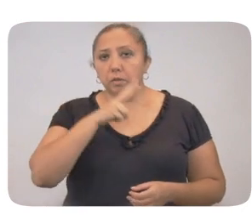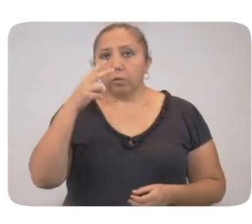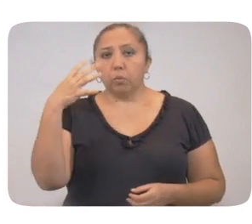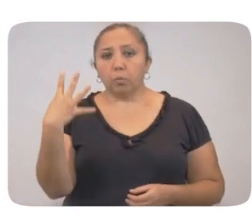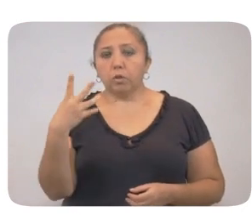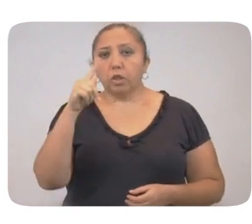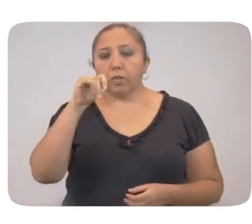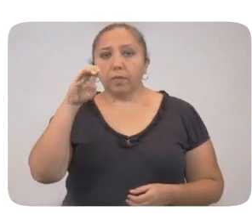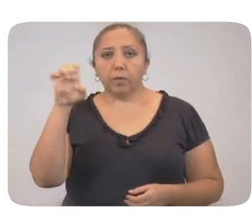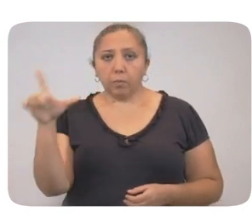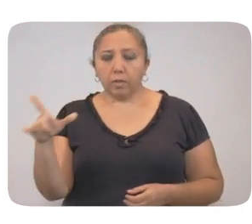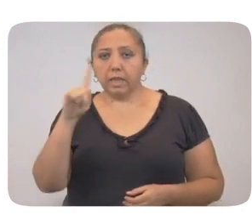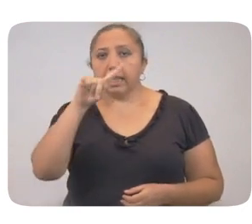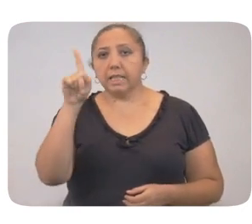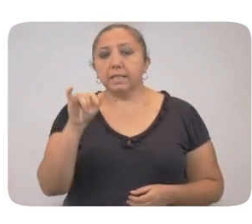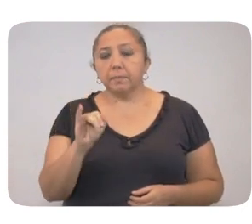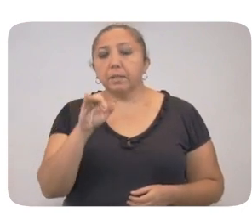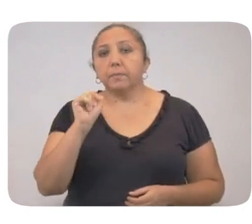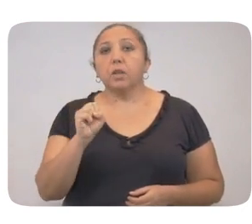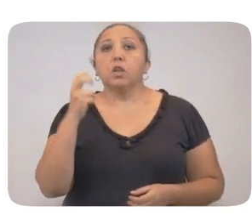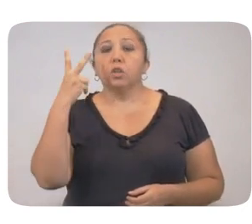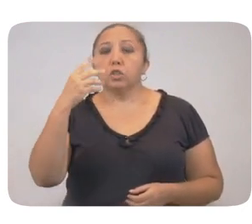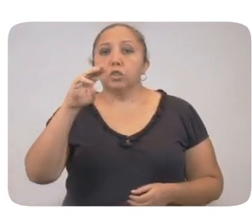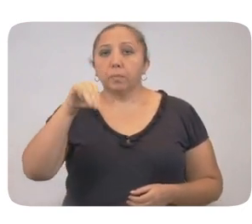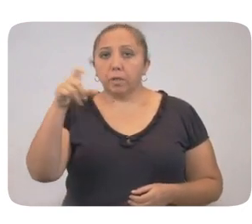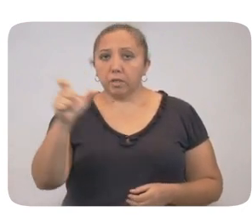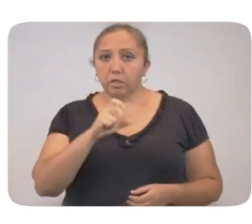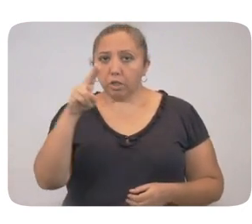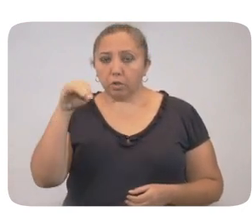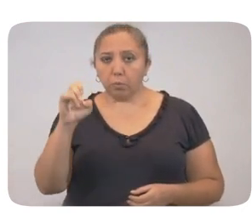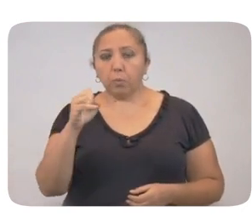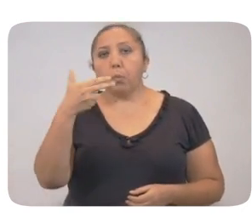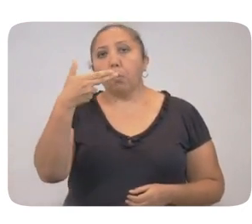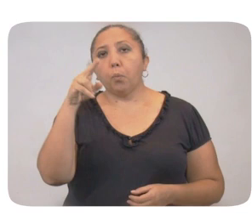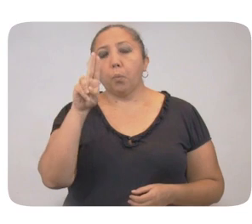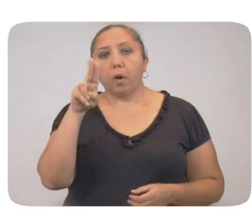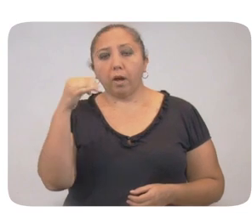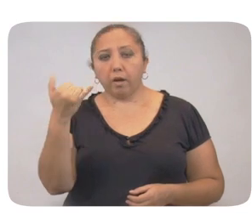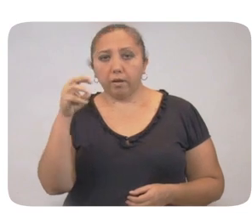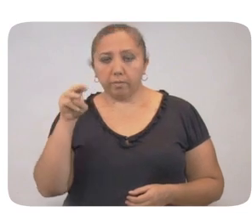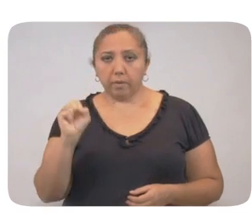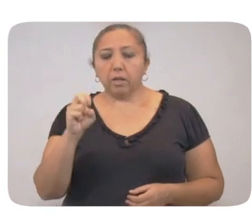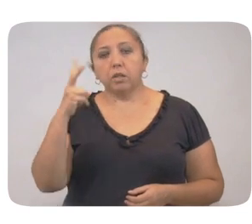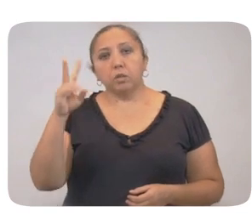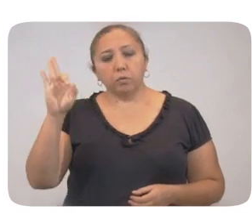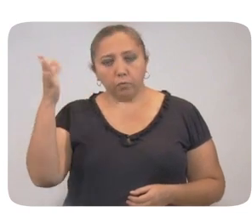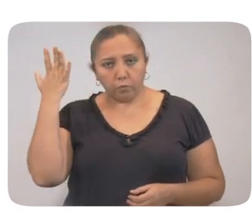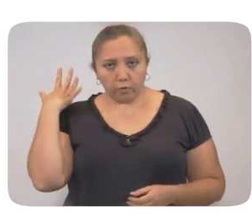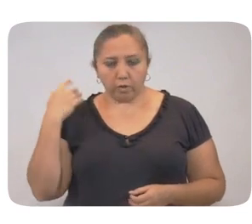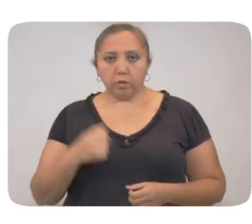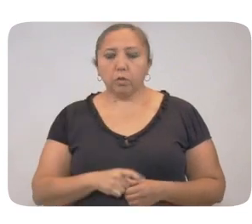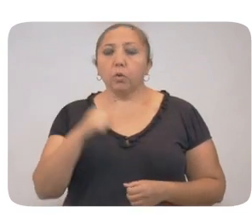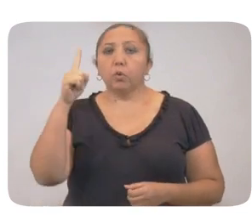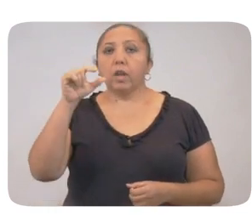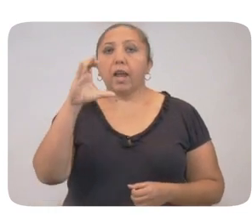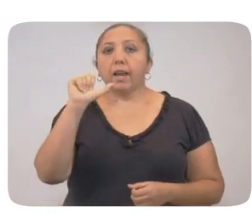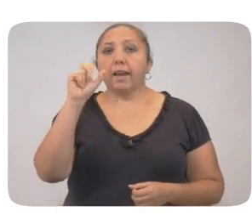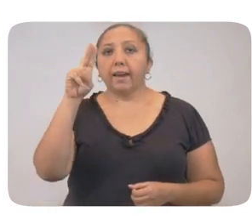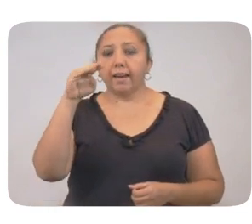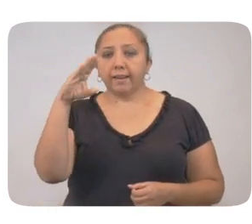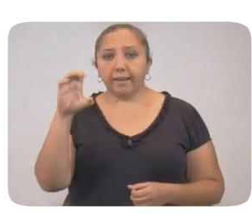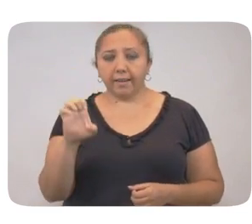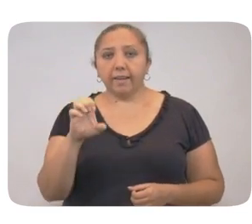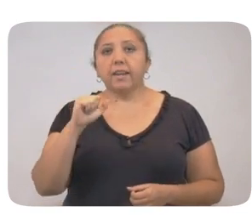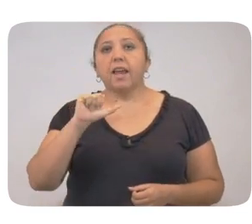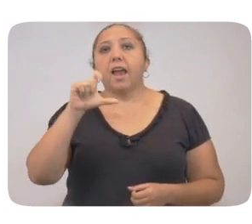en Ticul y Tizimín, 2 en Maxcanú, Motul, Guayma y Xochel, y 2 foráneos, y 1 en Acanqué,